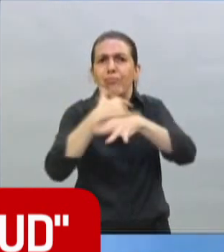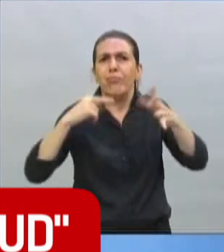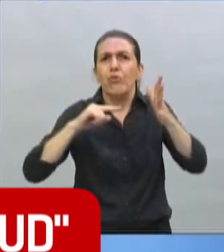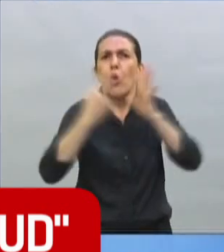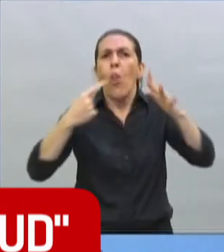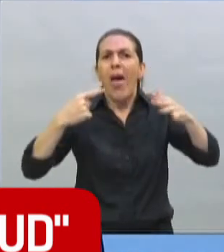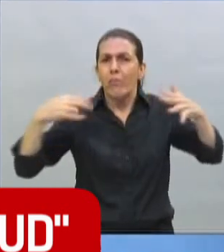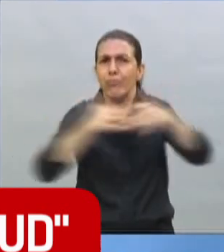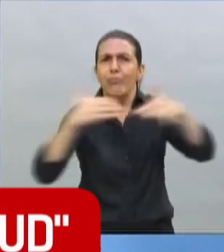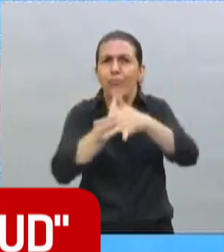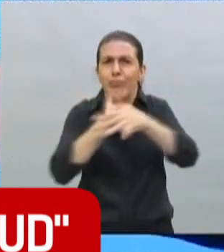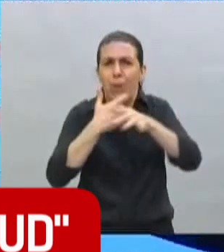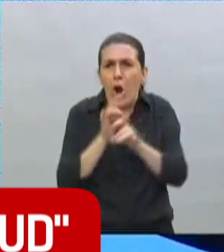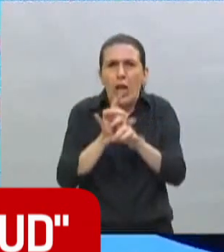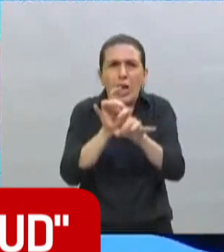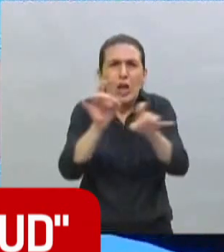del virus. El